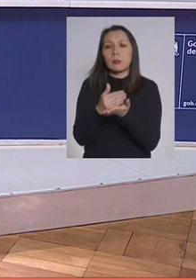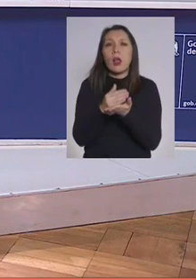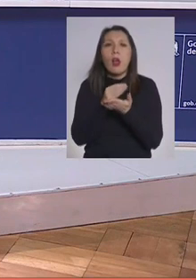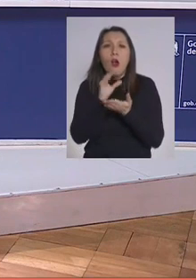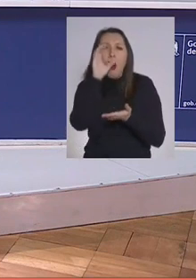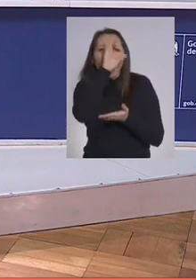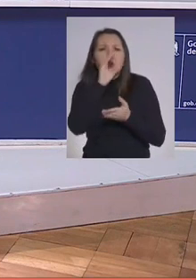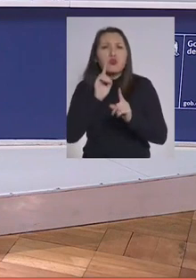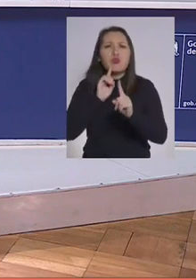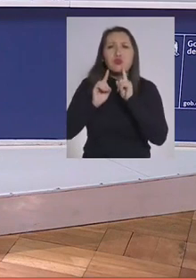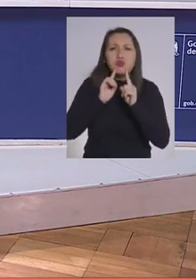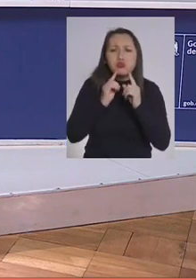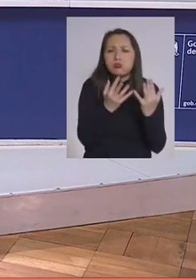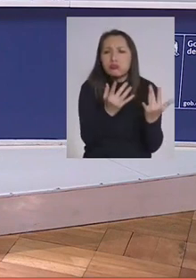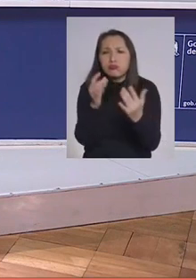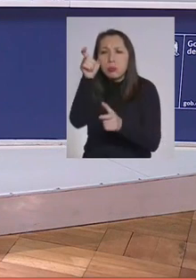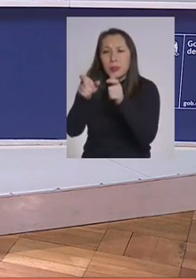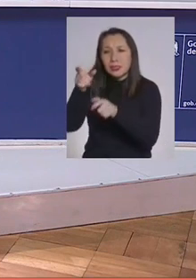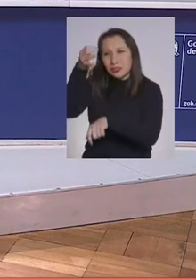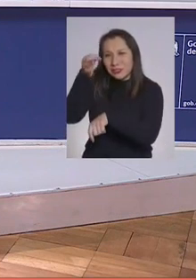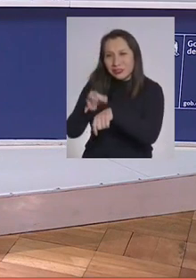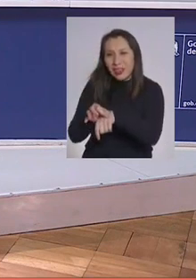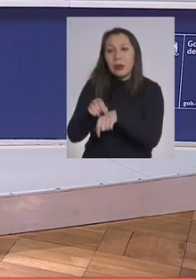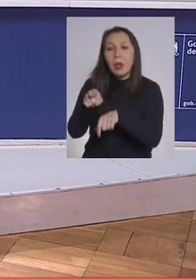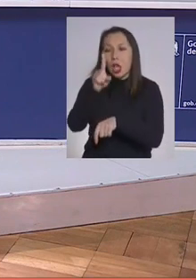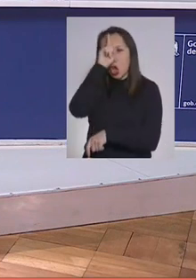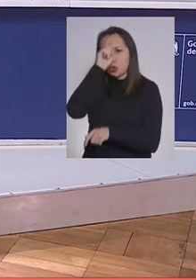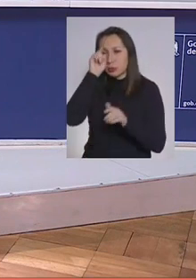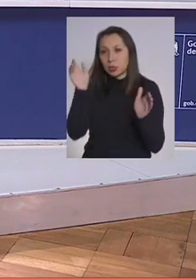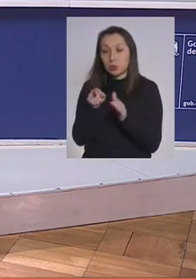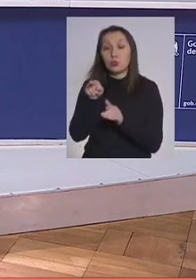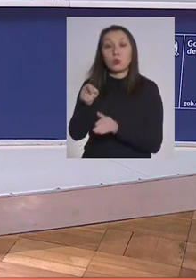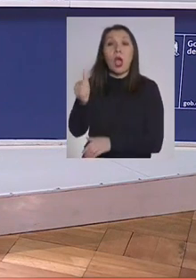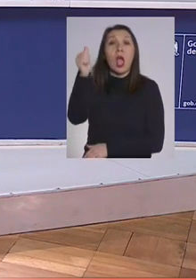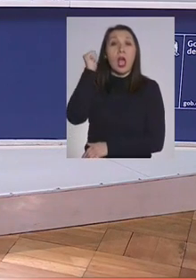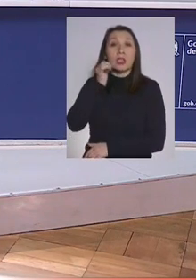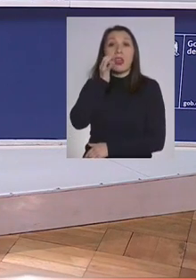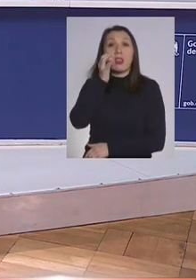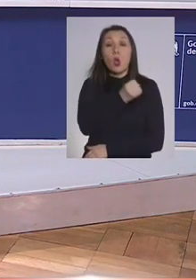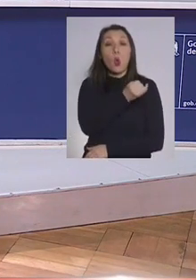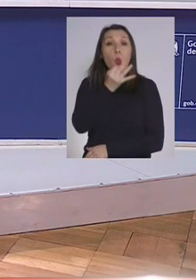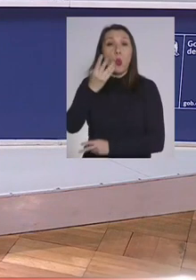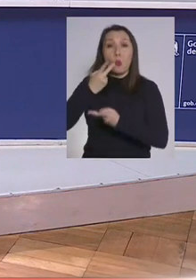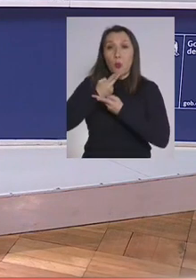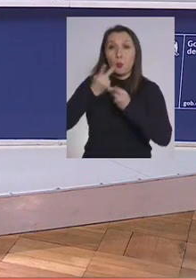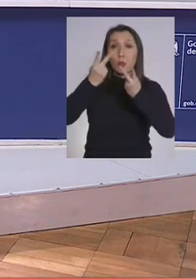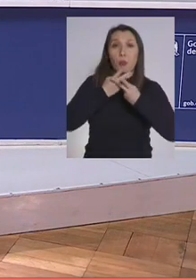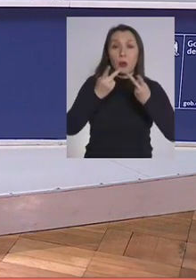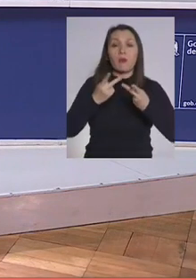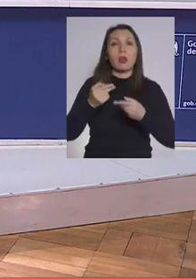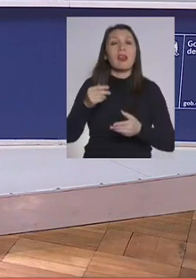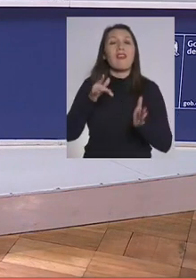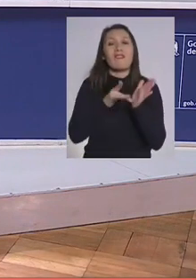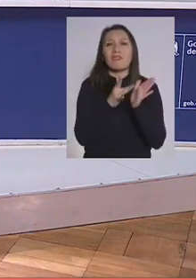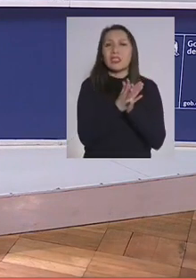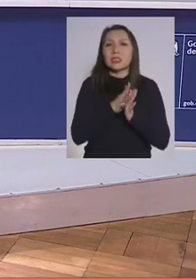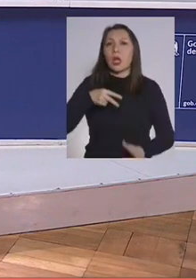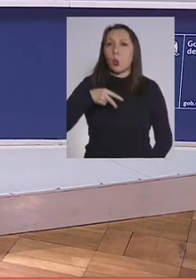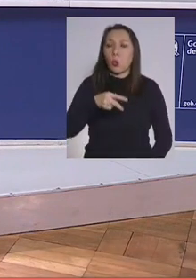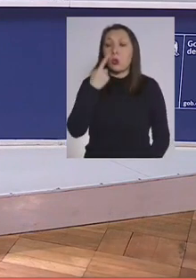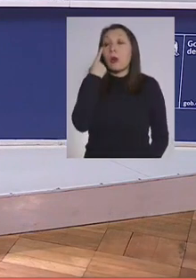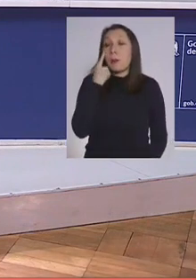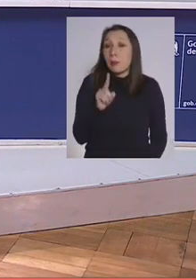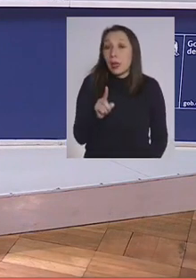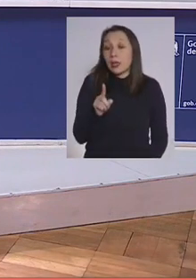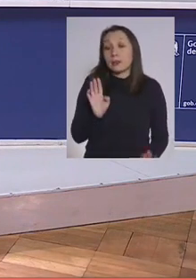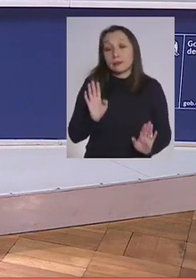trazabilidad y aislamiento en la atención primaria usted ayer dijo que este informe y las cifras que publicaba eran de junio pero